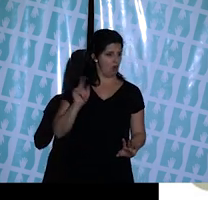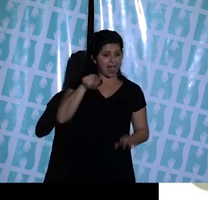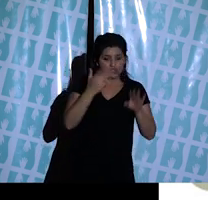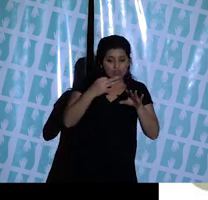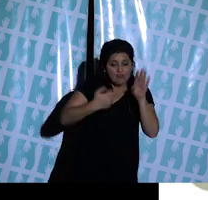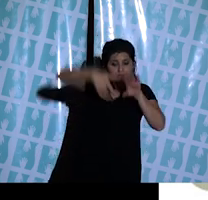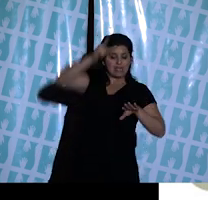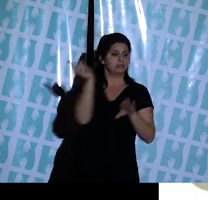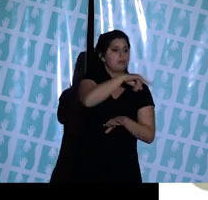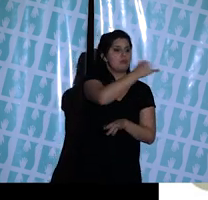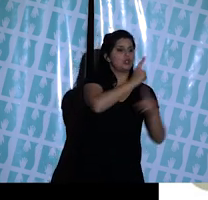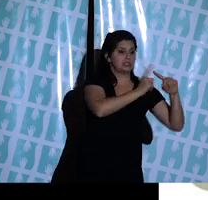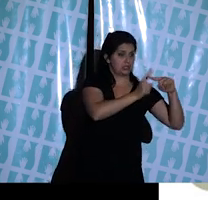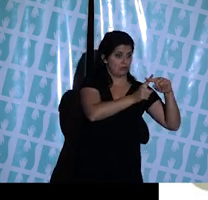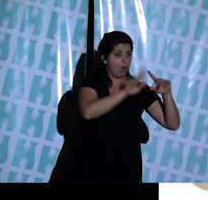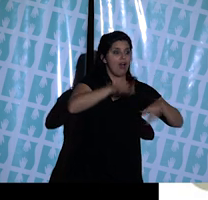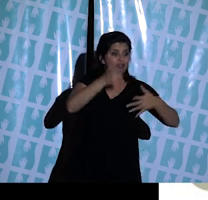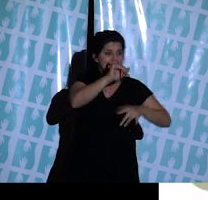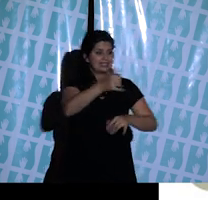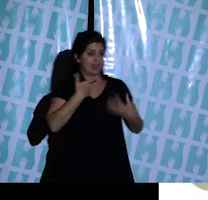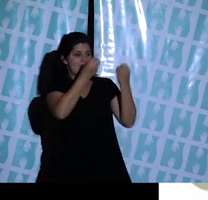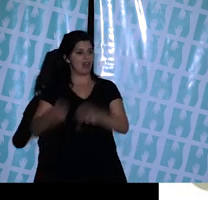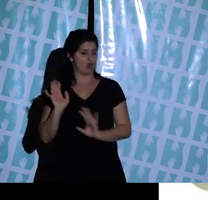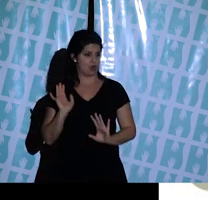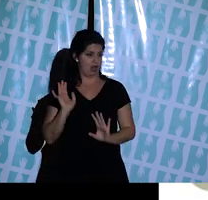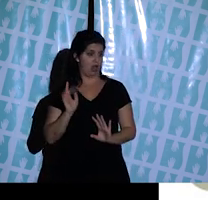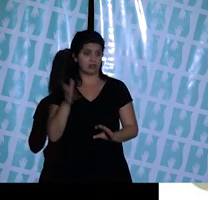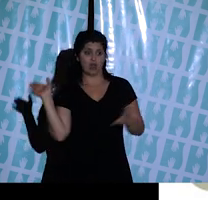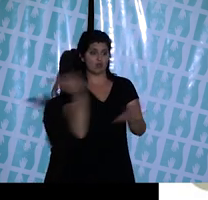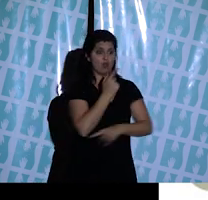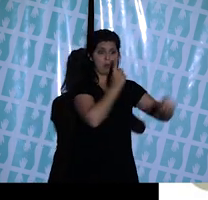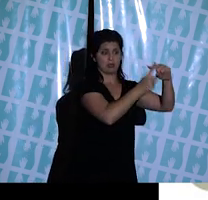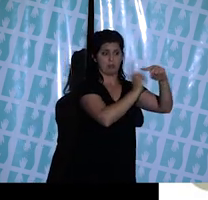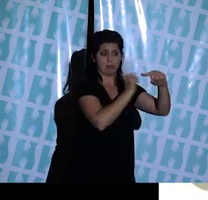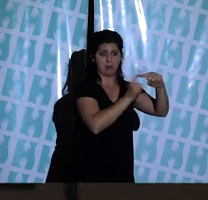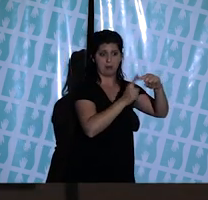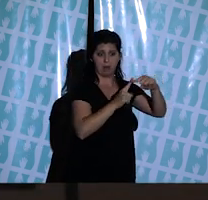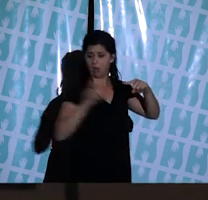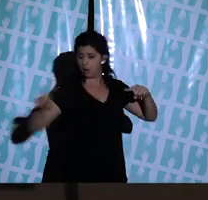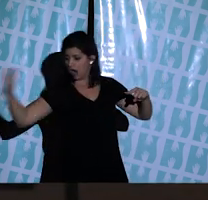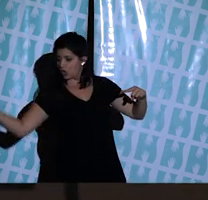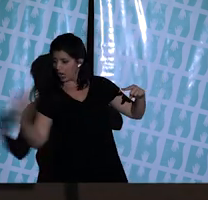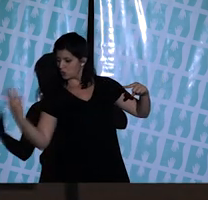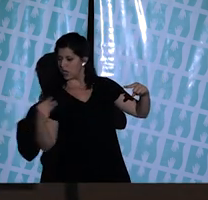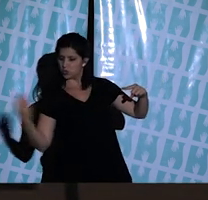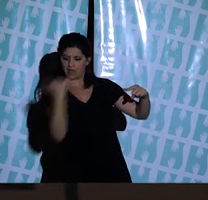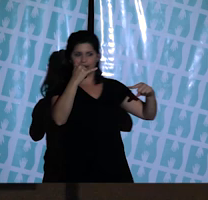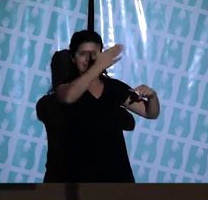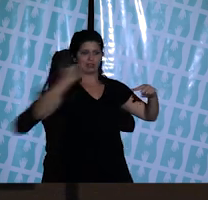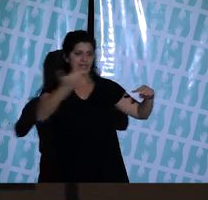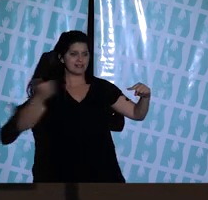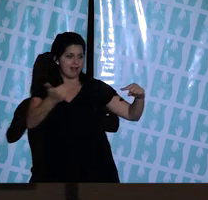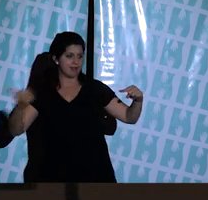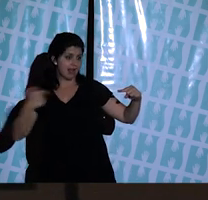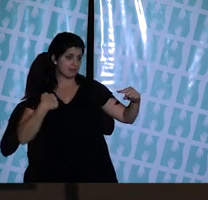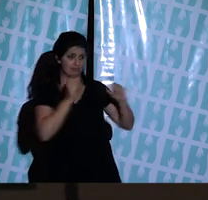positivo ni negativo, y que de alguna manera eso lo lleva a pedir ayuda. Después hay que hacer otras cosas, ¿no? Hay que generar otro ámbito. Pero ya sabemos que una